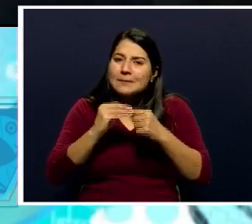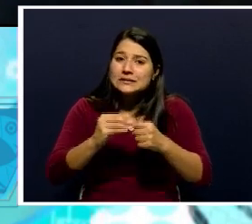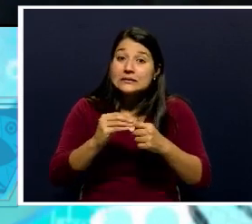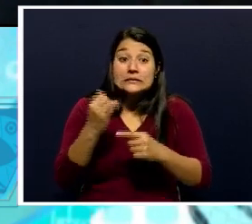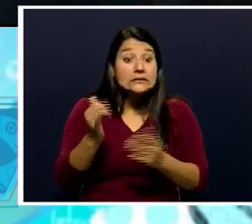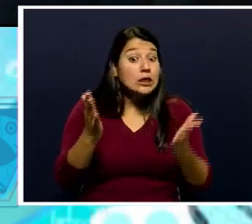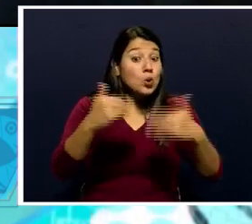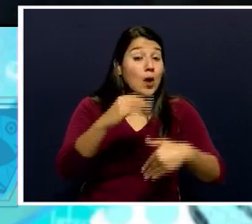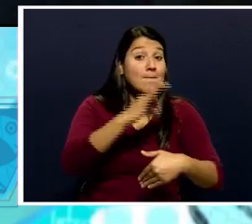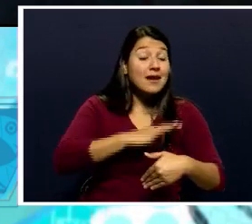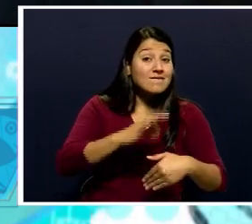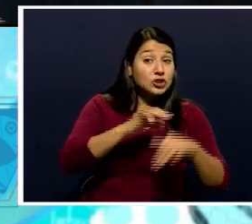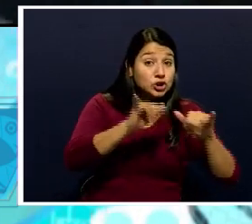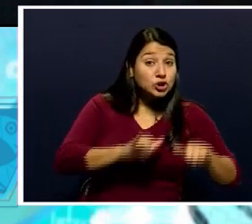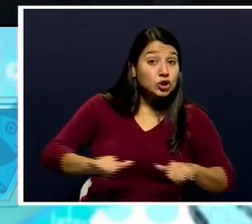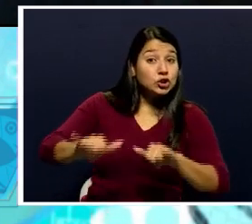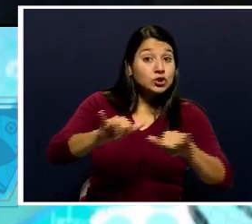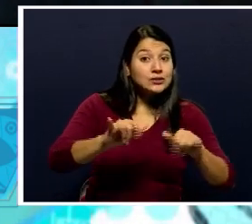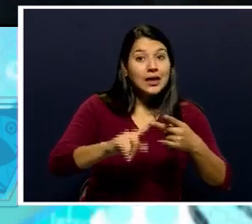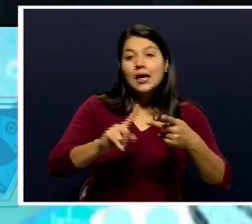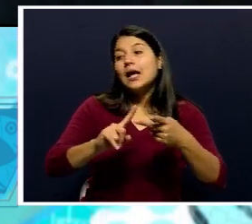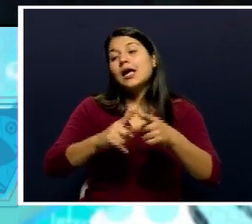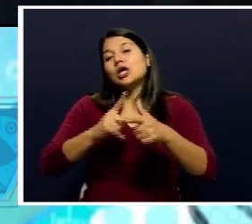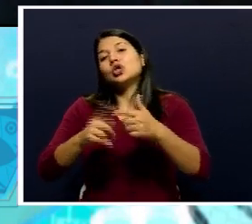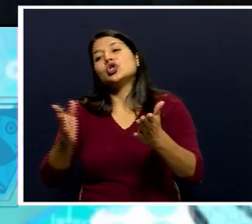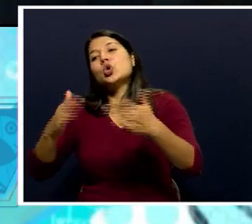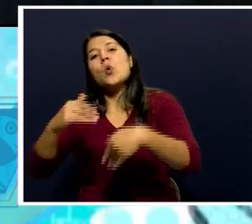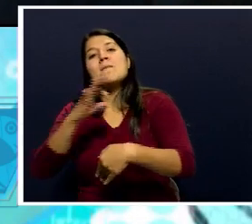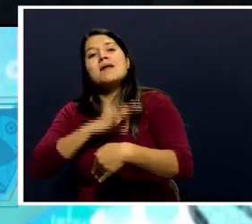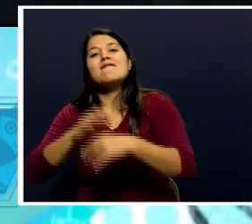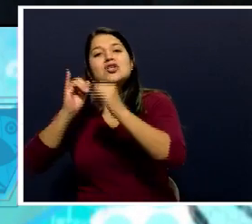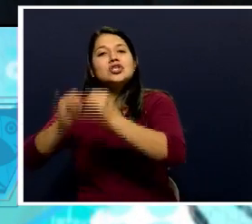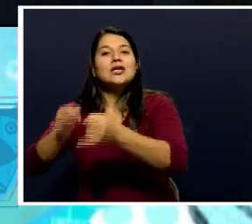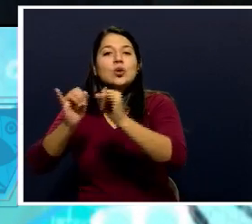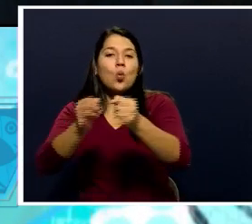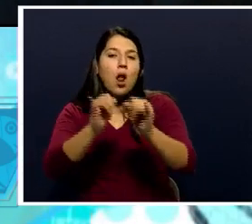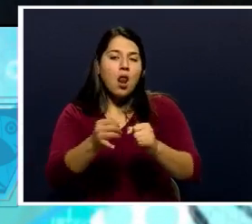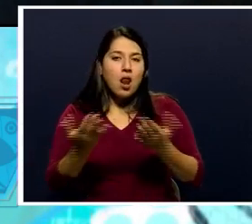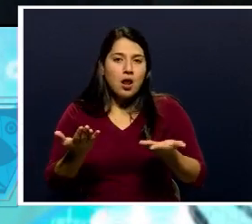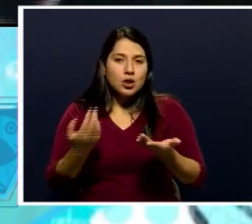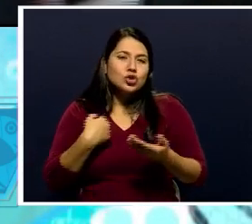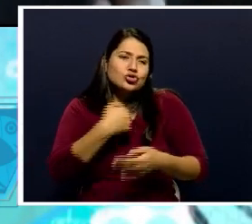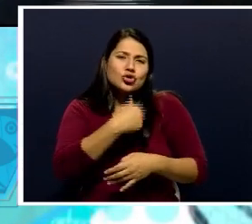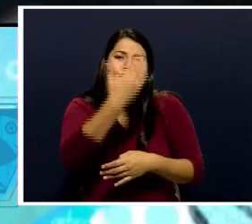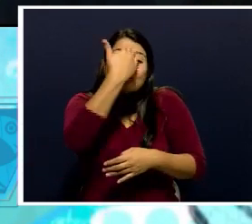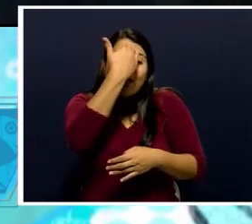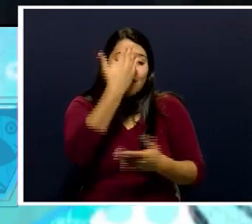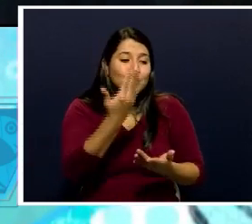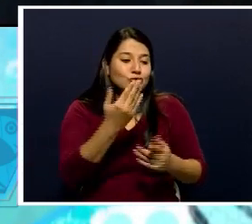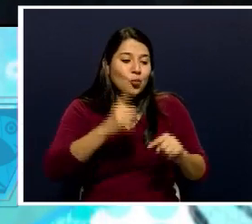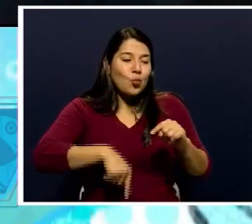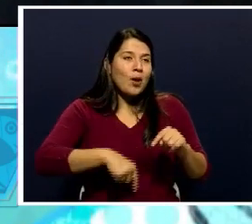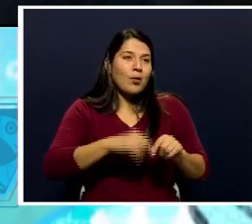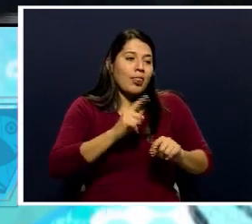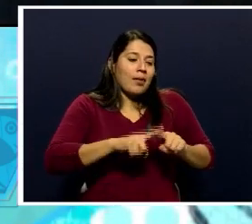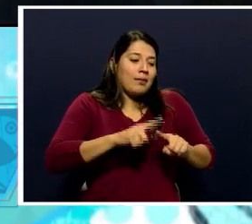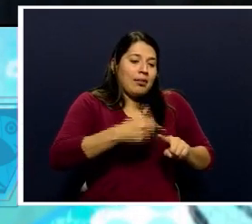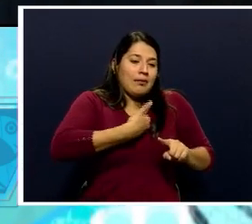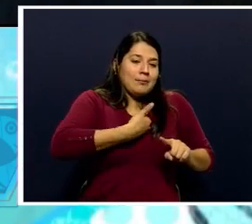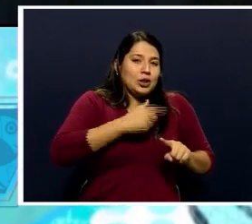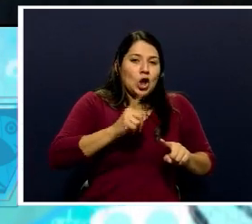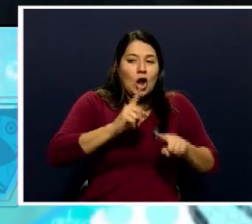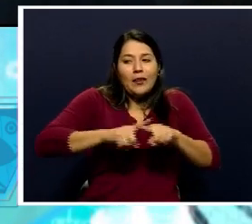bien común tampoco hay bien individual. ¿Por qué? Porque ya sabemos que somos interdependientes, no podemos vivir seguros solo dependiendo de nosotros